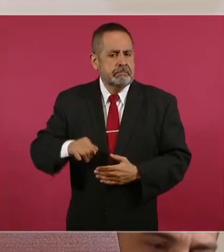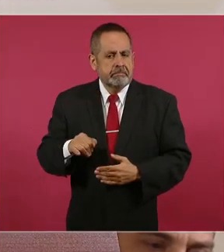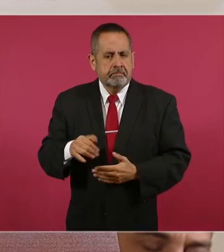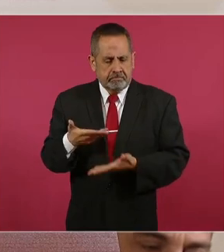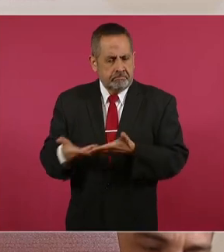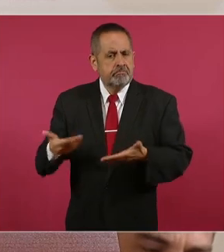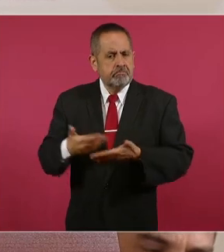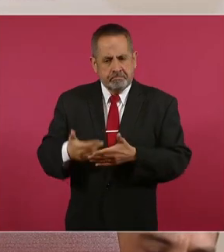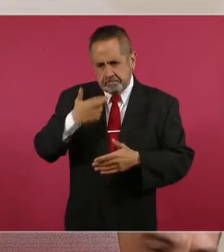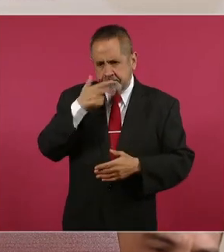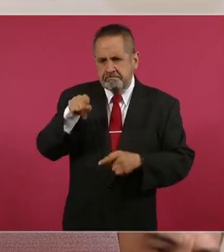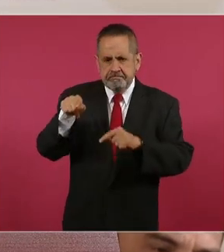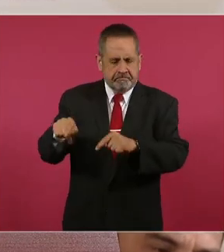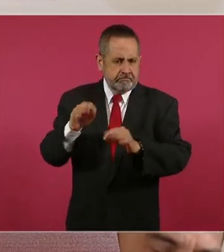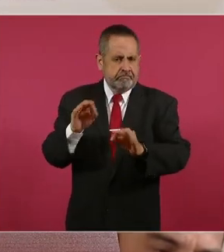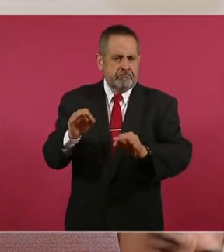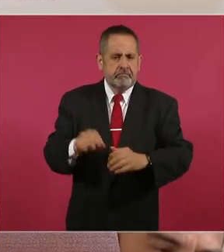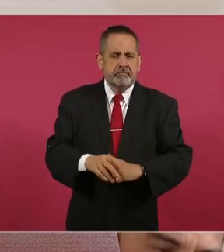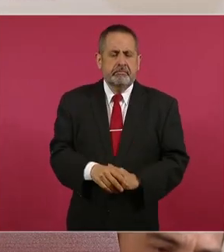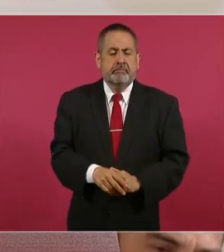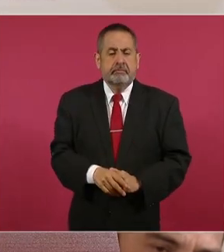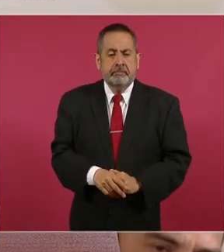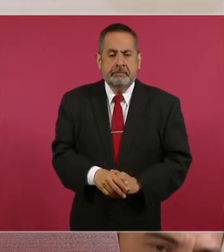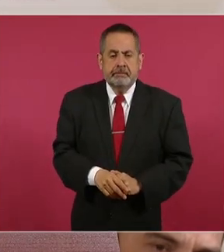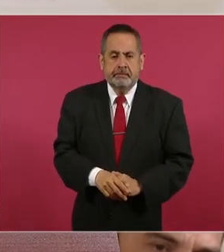y por eso